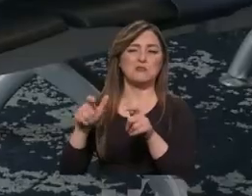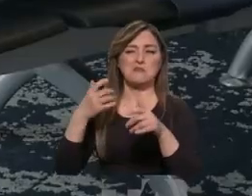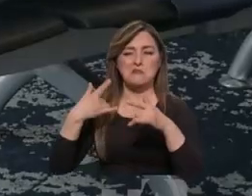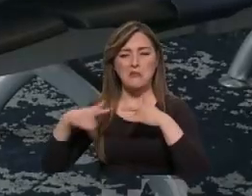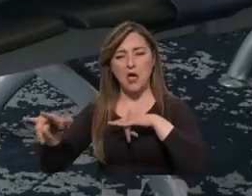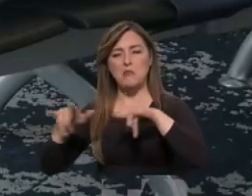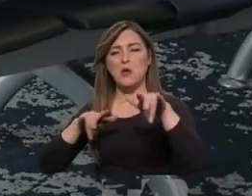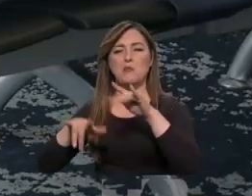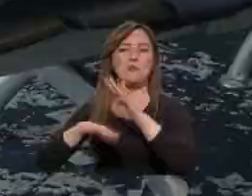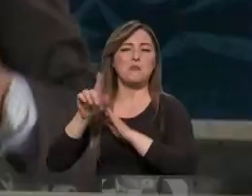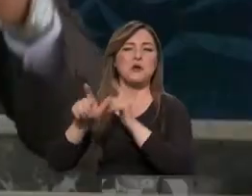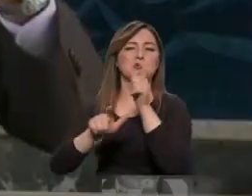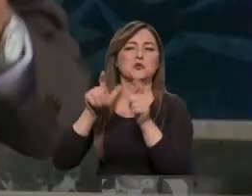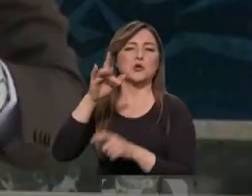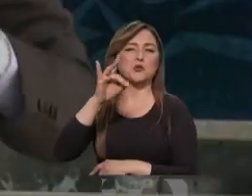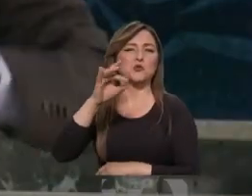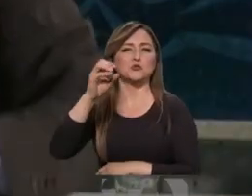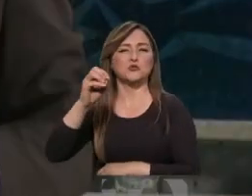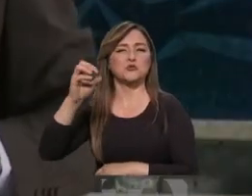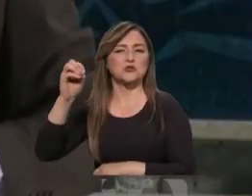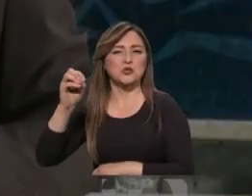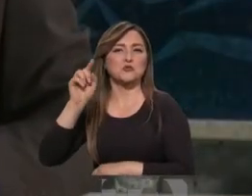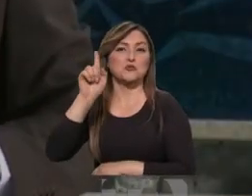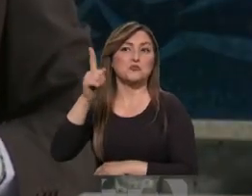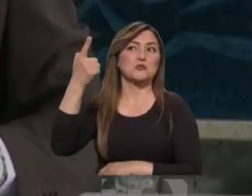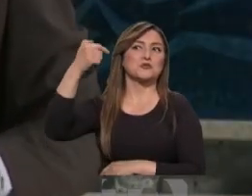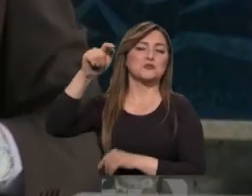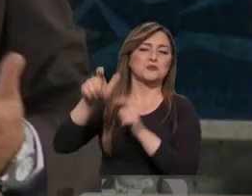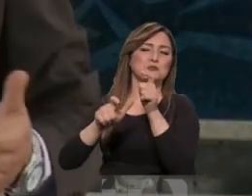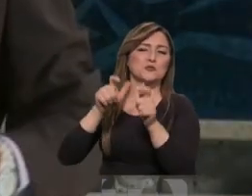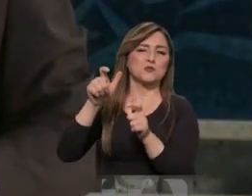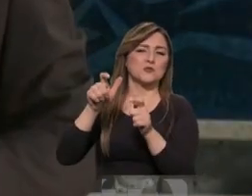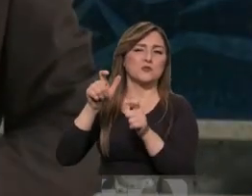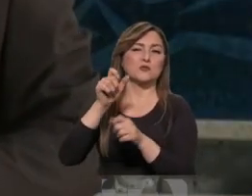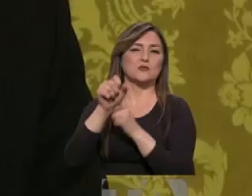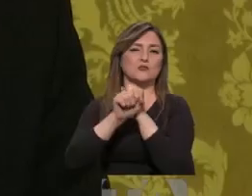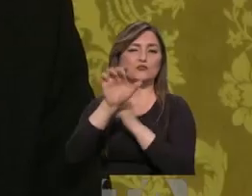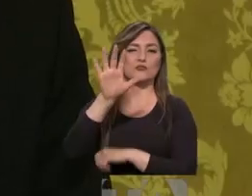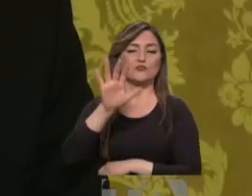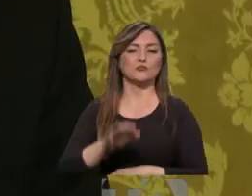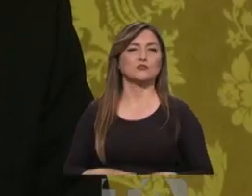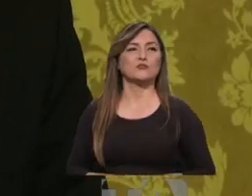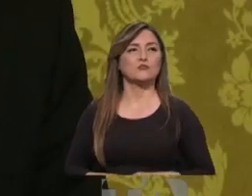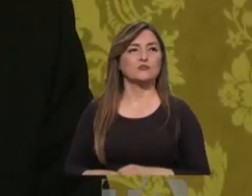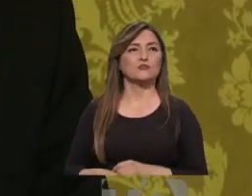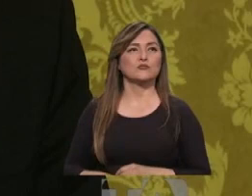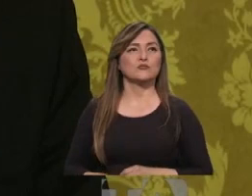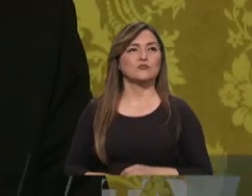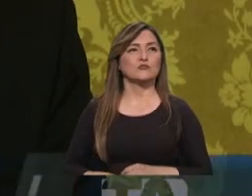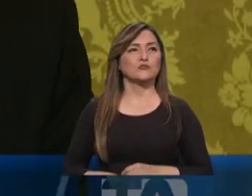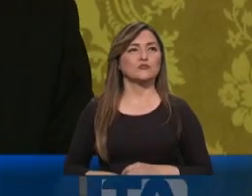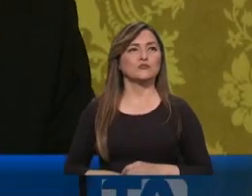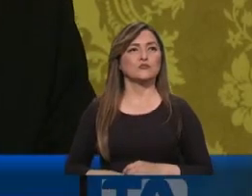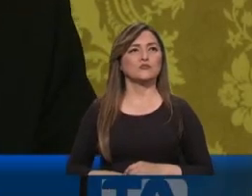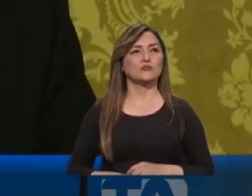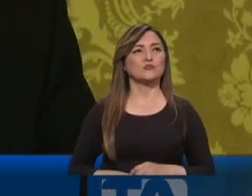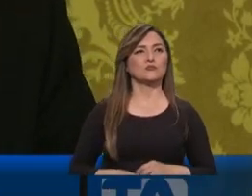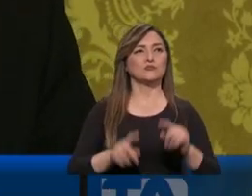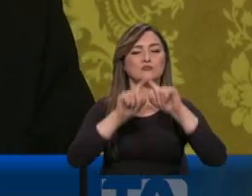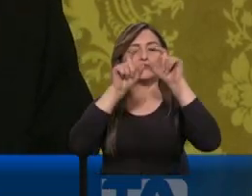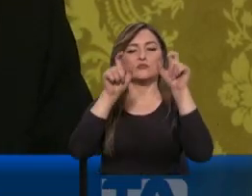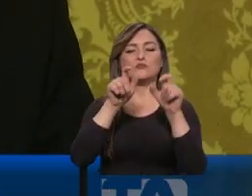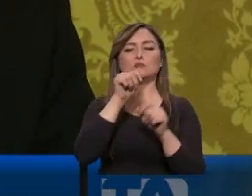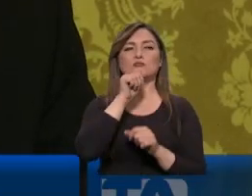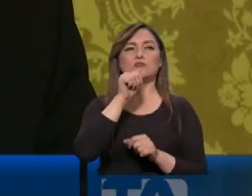incrementado entre 800 y 1 millón de pasajeros en 5 años. Es por esto que el sector privado, aeropuertos